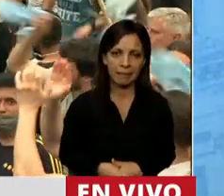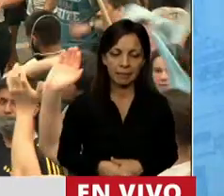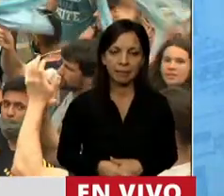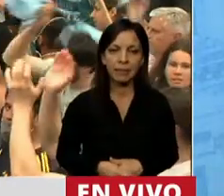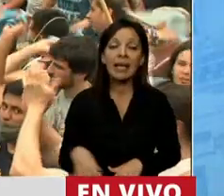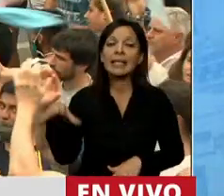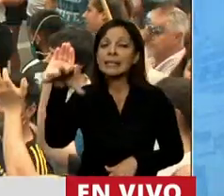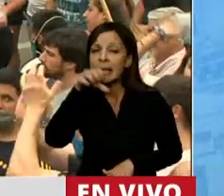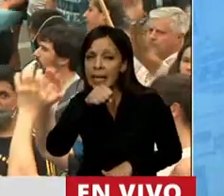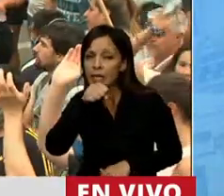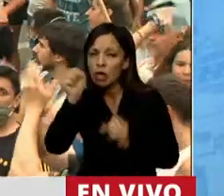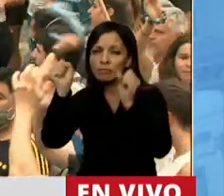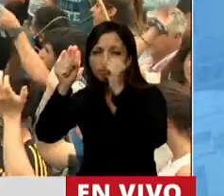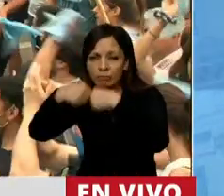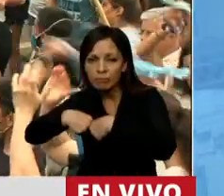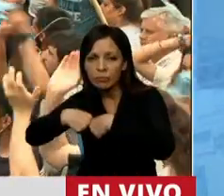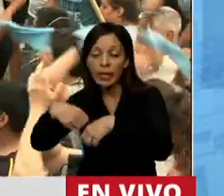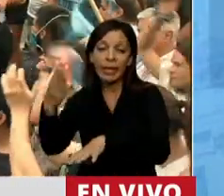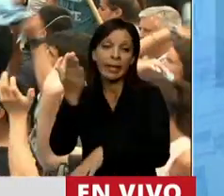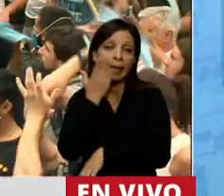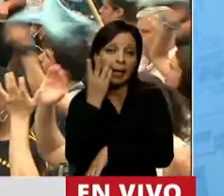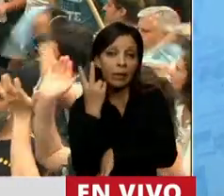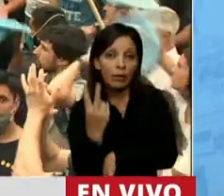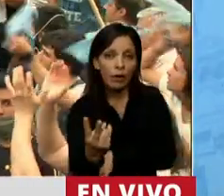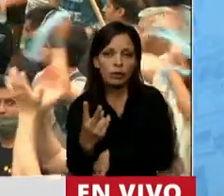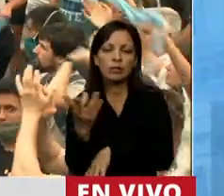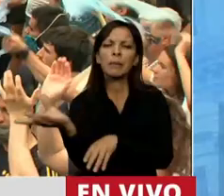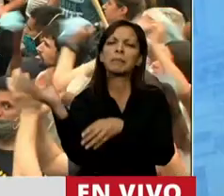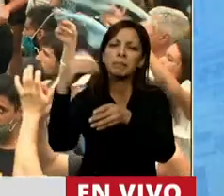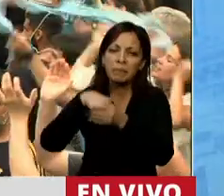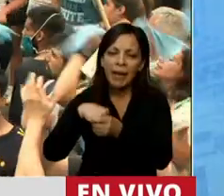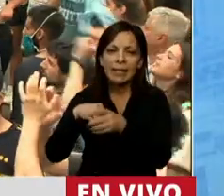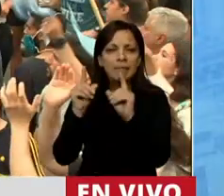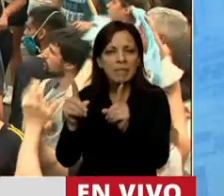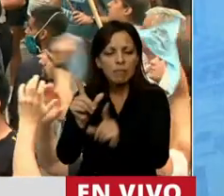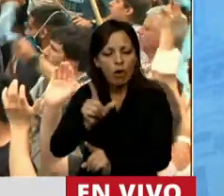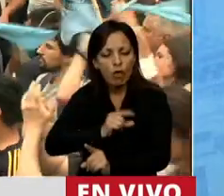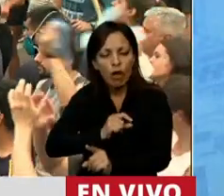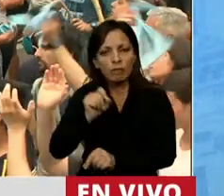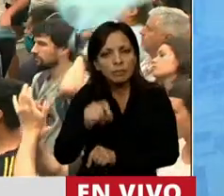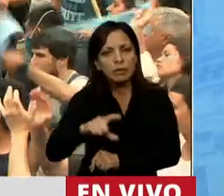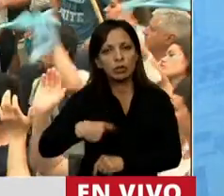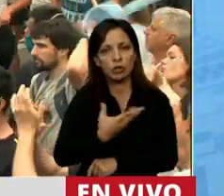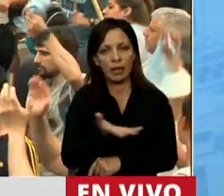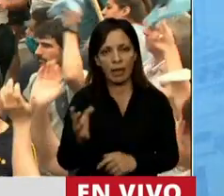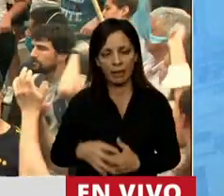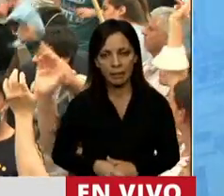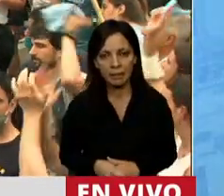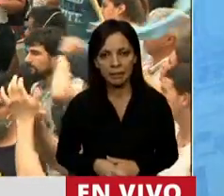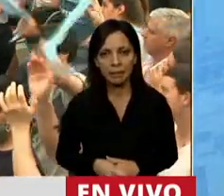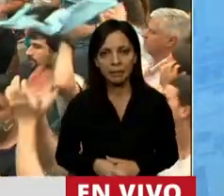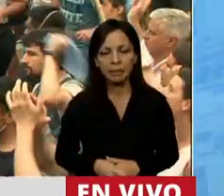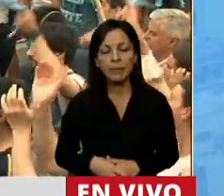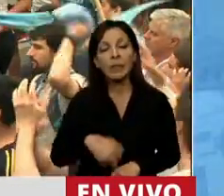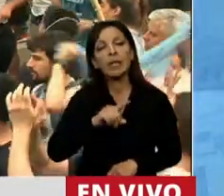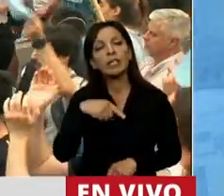El secreto y lo clandestino y la hipocresía es parte de las heridas que atravesamos como sociedad. Y sí voy a detenerme en